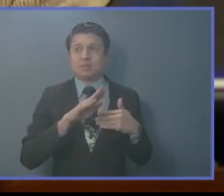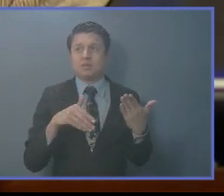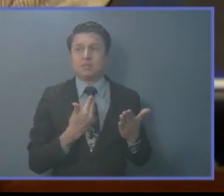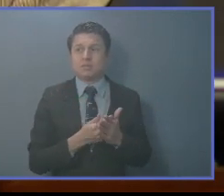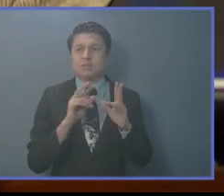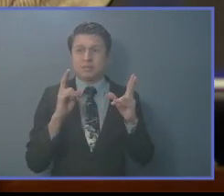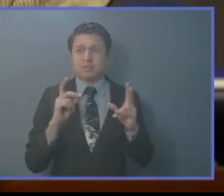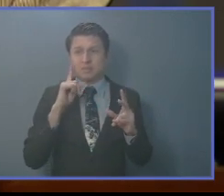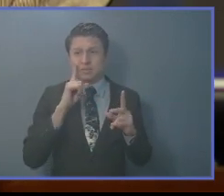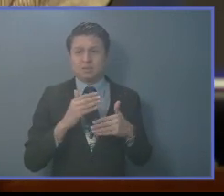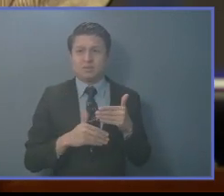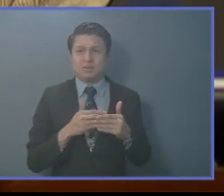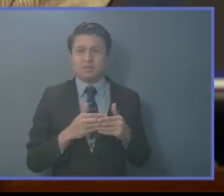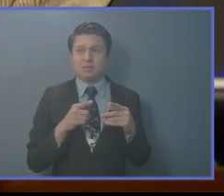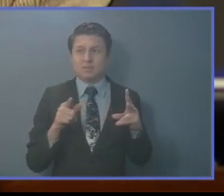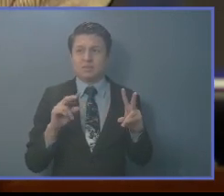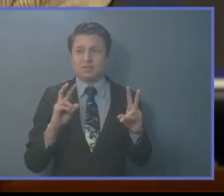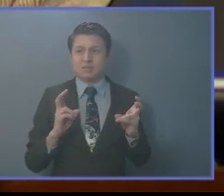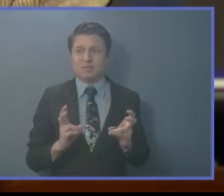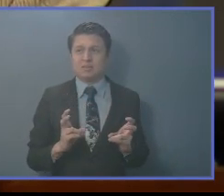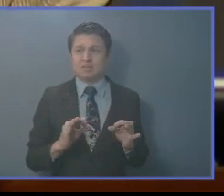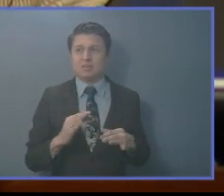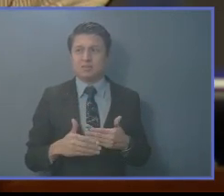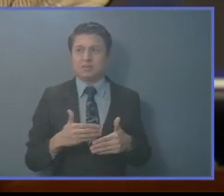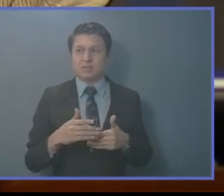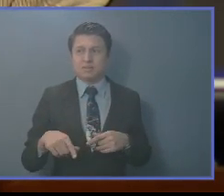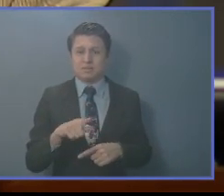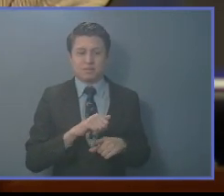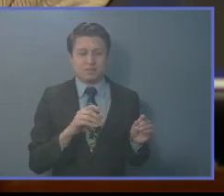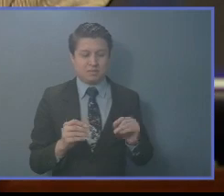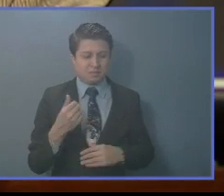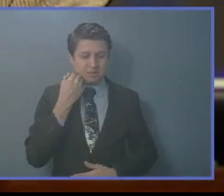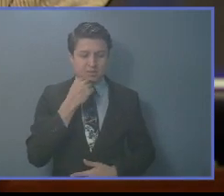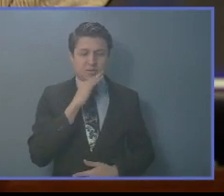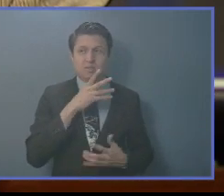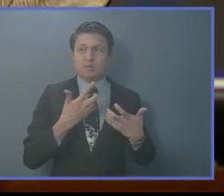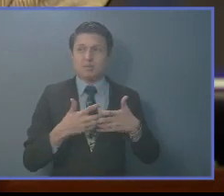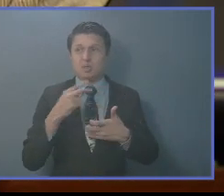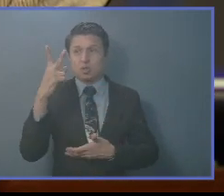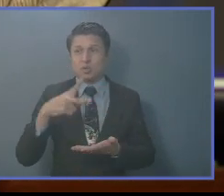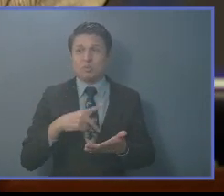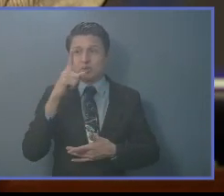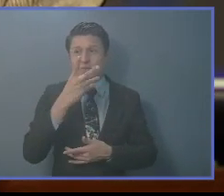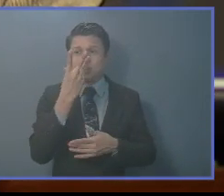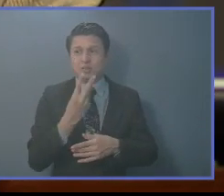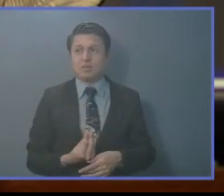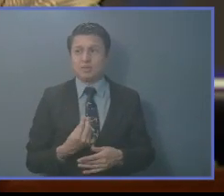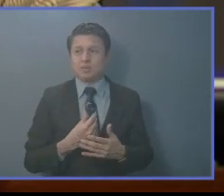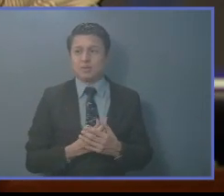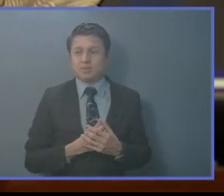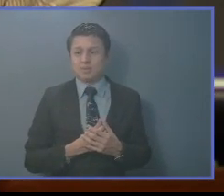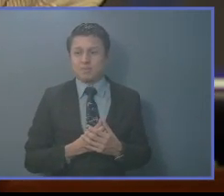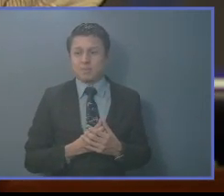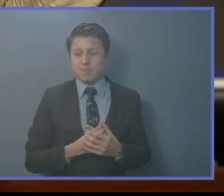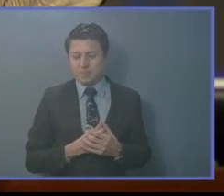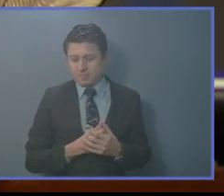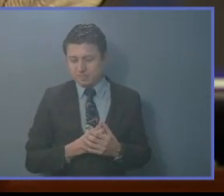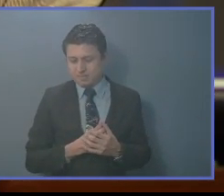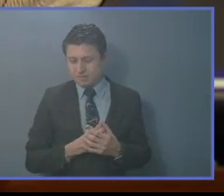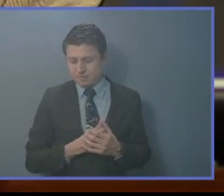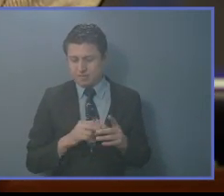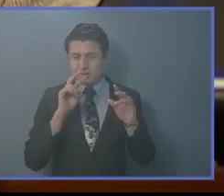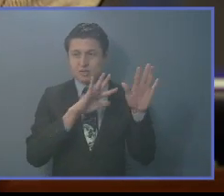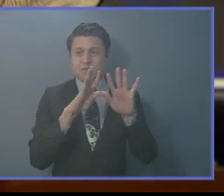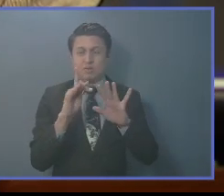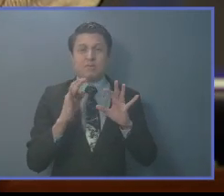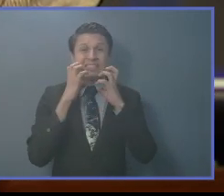comunes como cafetería, áreas recreacionales, clínica empresarial 2 veces al día. 19. Se garantizará la